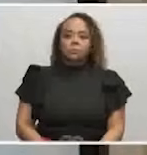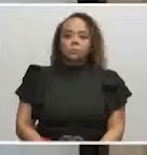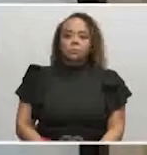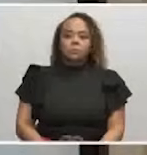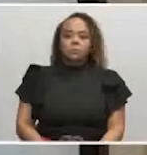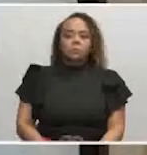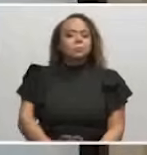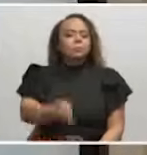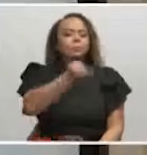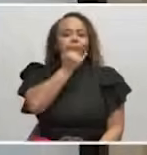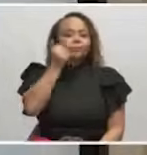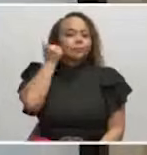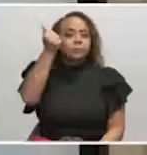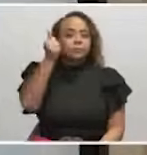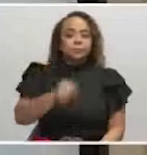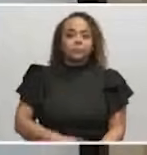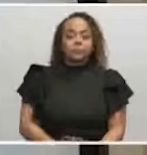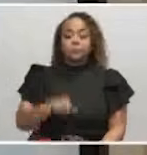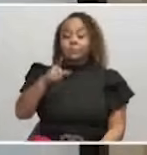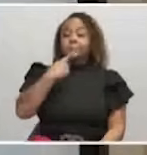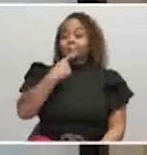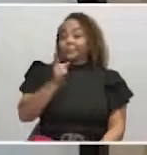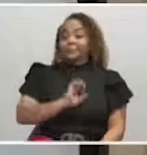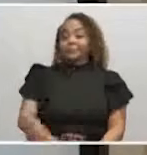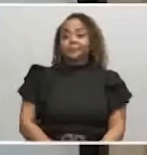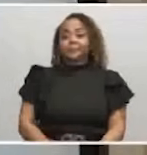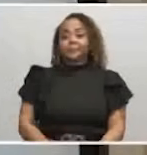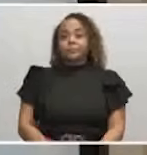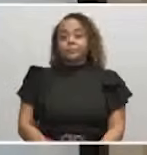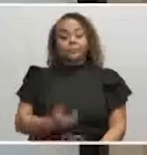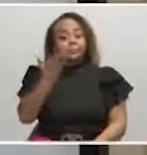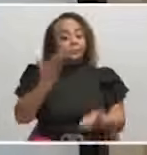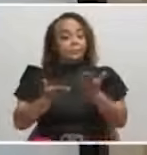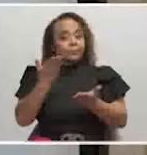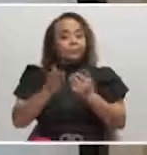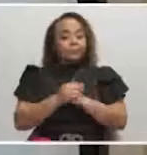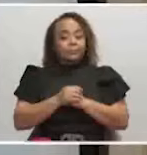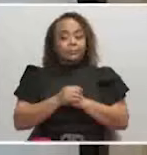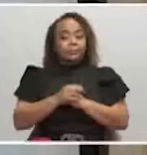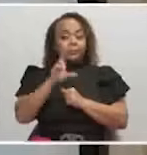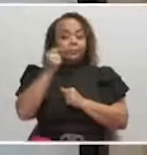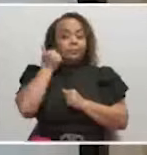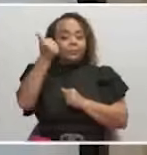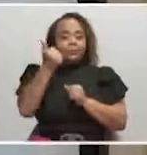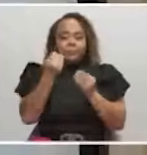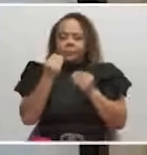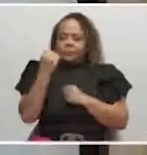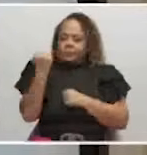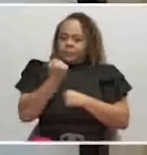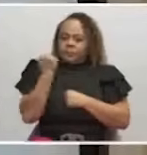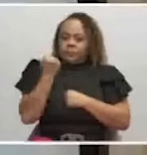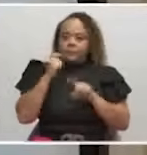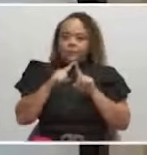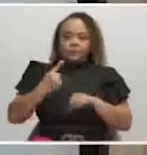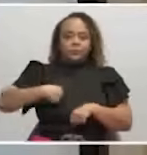¿qué pasa en la liga? Usted lo dijo, tal vez no eran unas ligas tan fuertes,